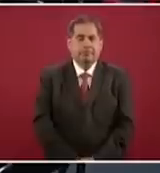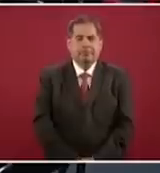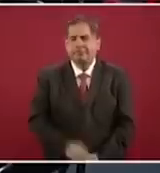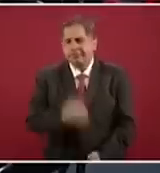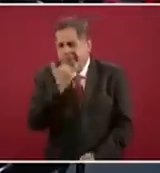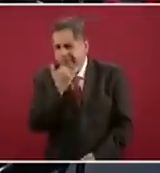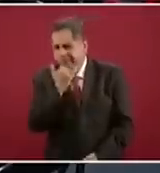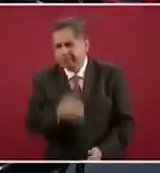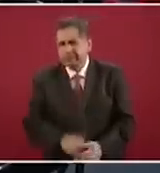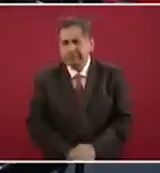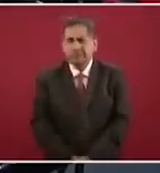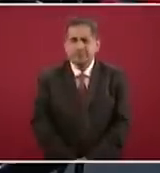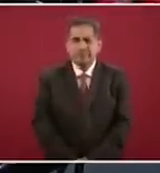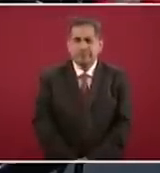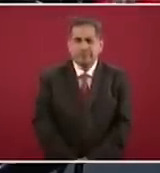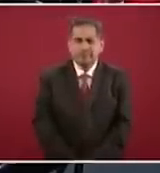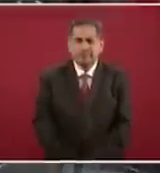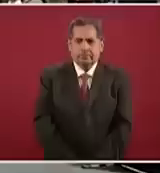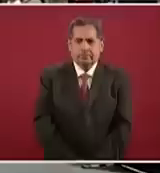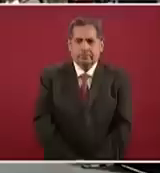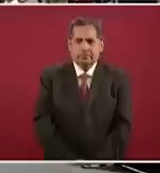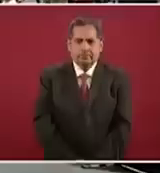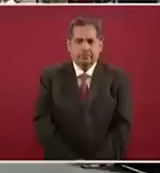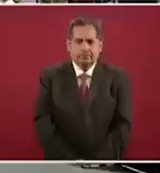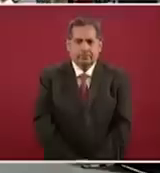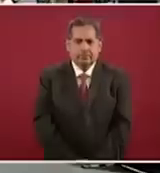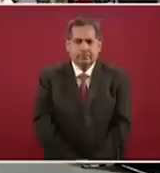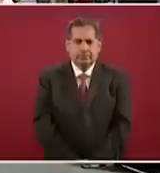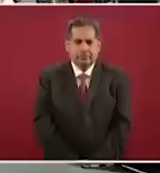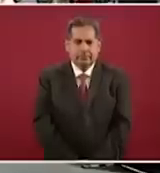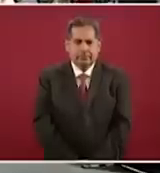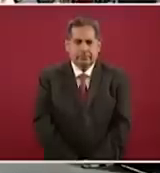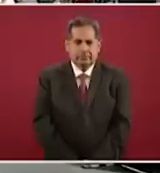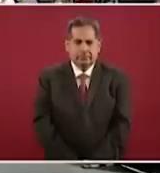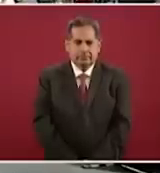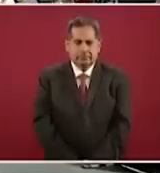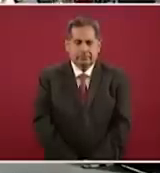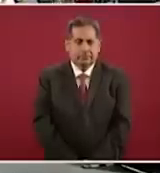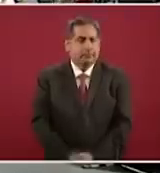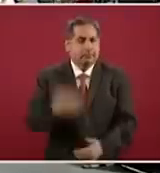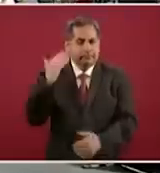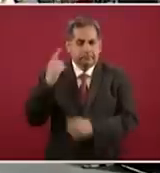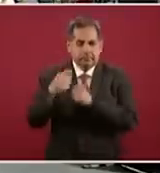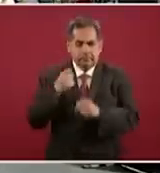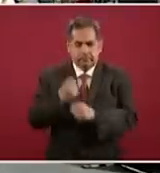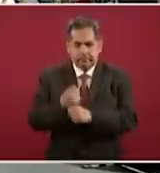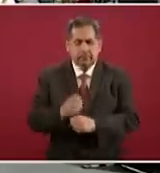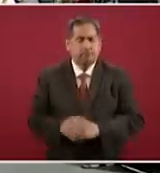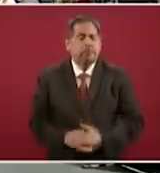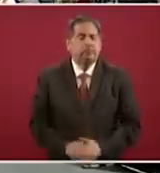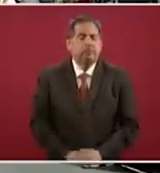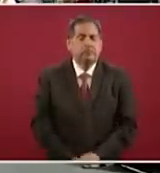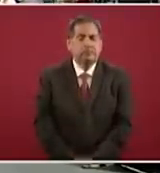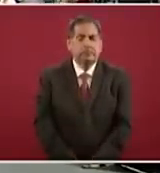¿Mande? ¿Estuvo en riesgo la soberanía de México con la actualización del tratado? Hace un año.